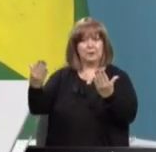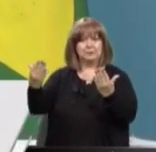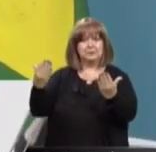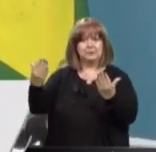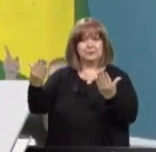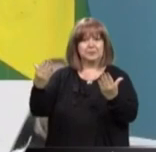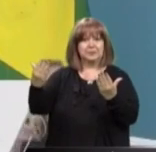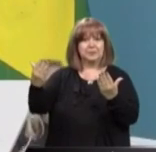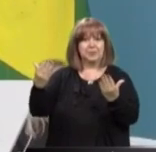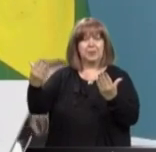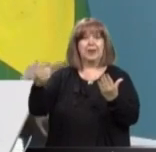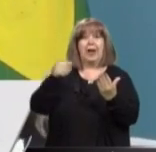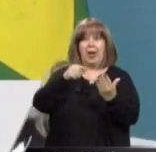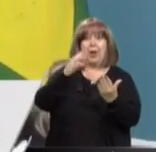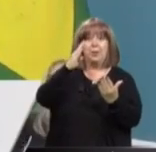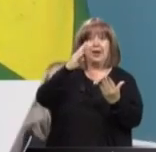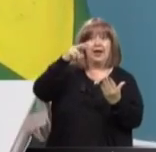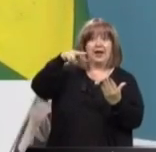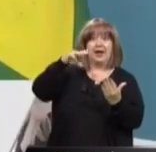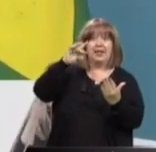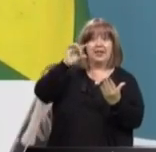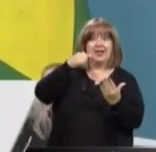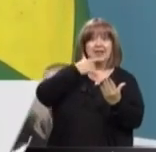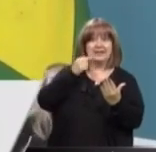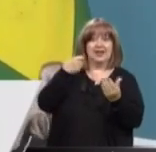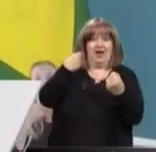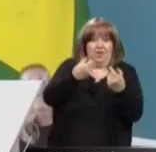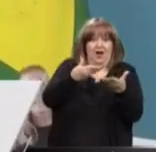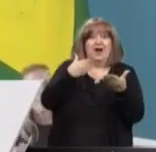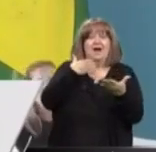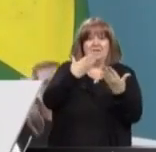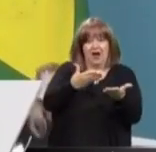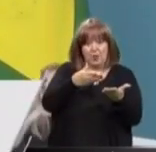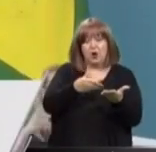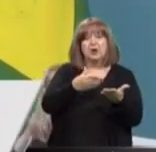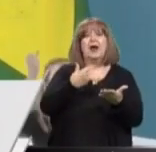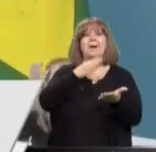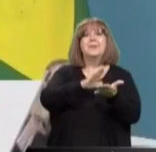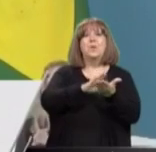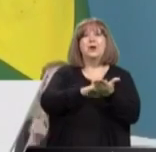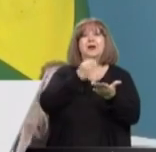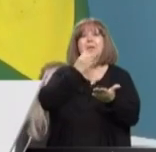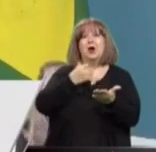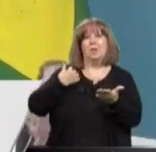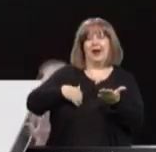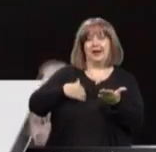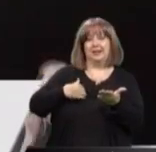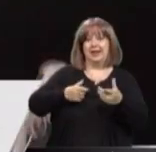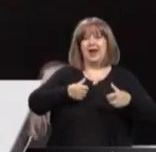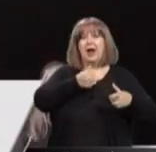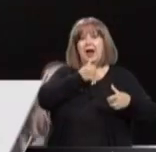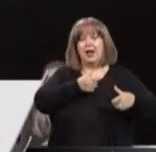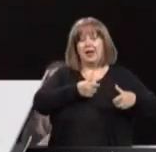con financiamiento del BNDES consiguiendo avanzar en una mejor propuesta para la Argentina.